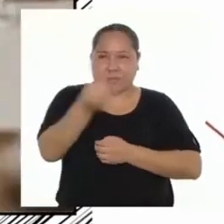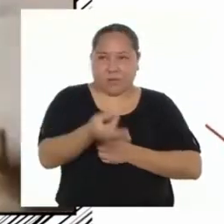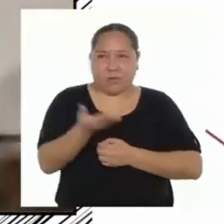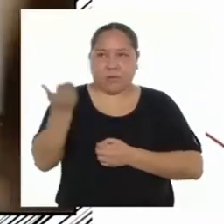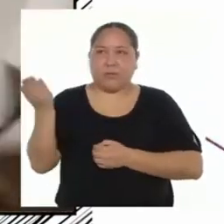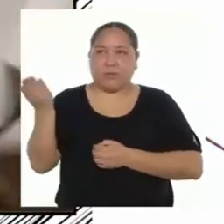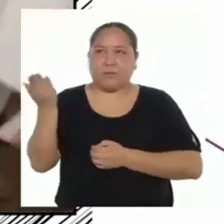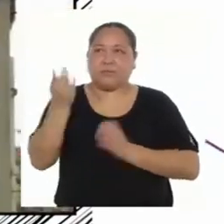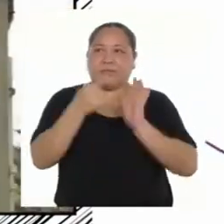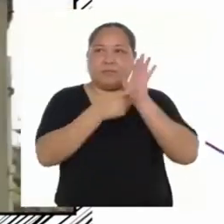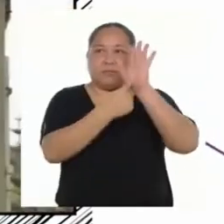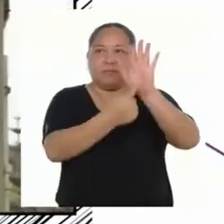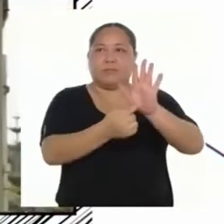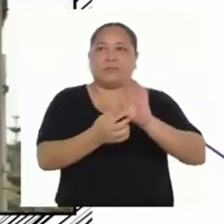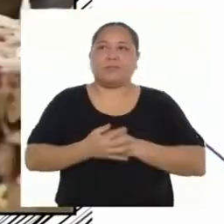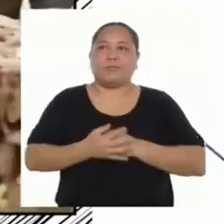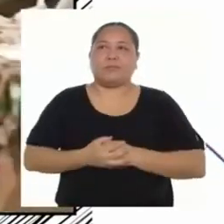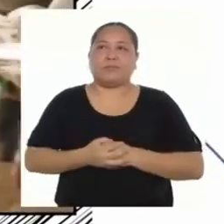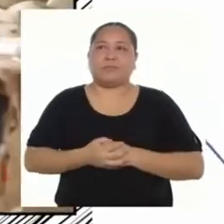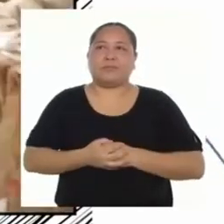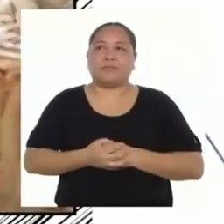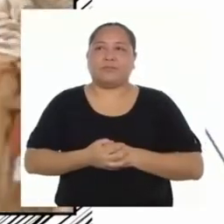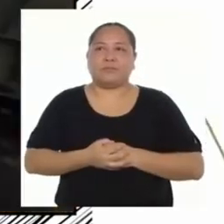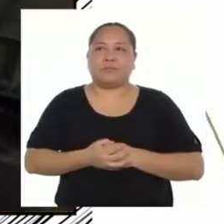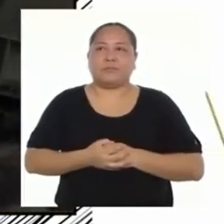presento.